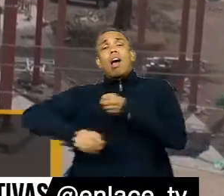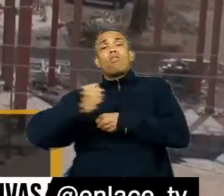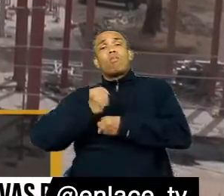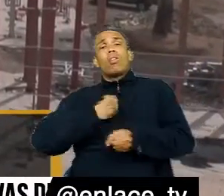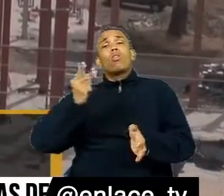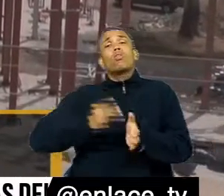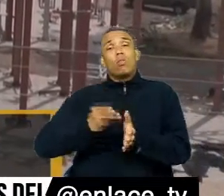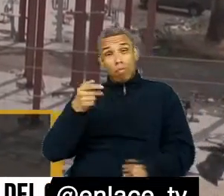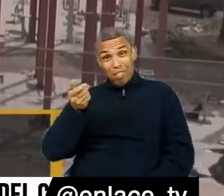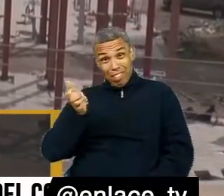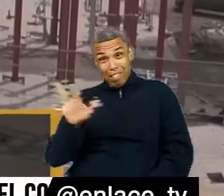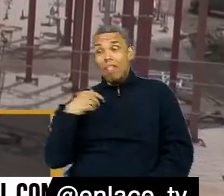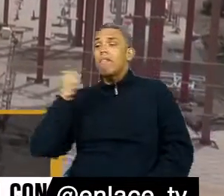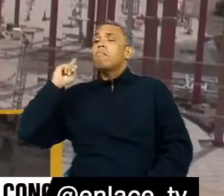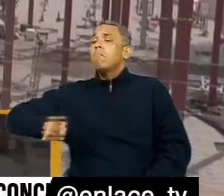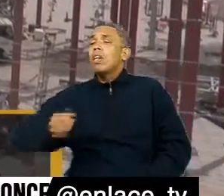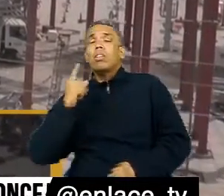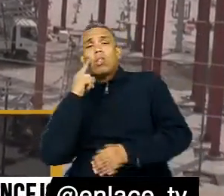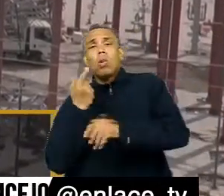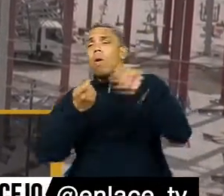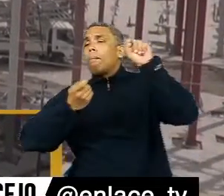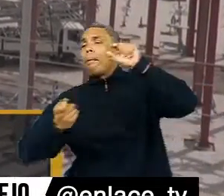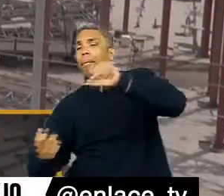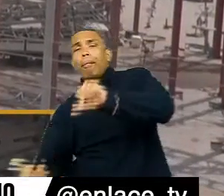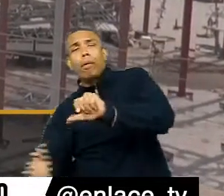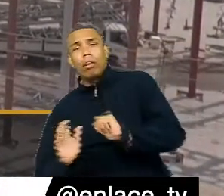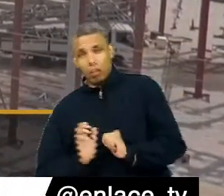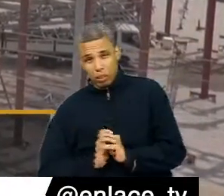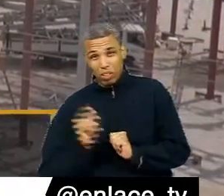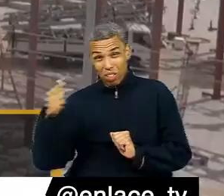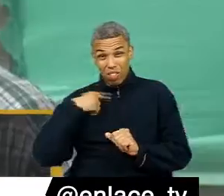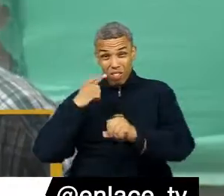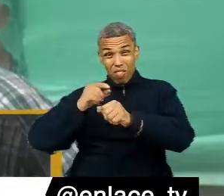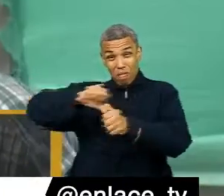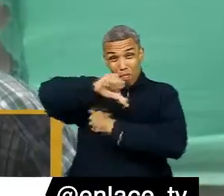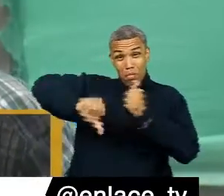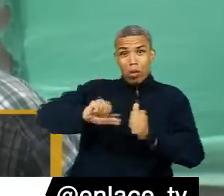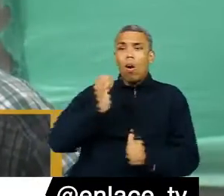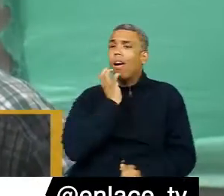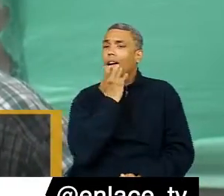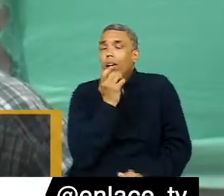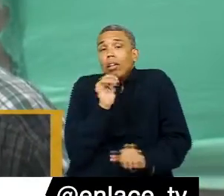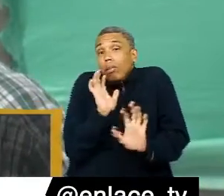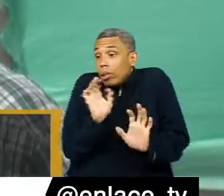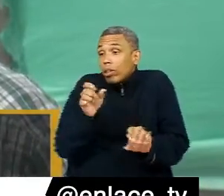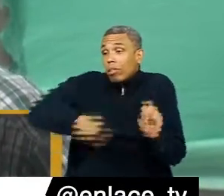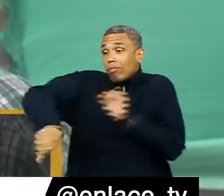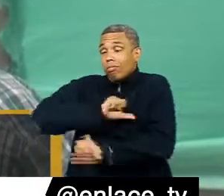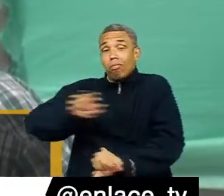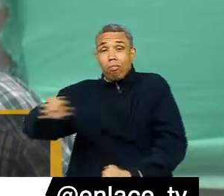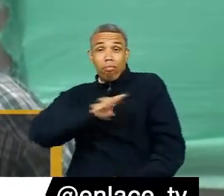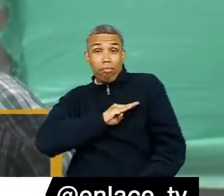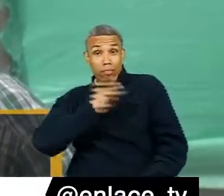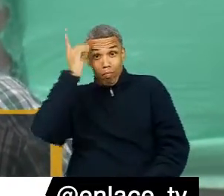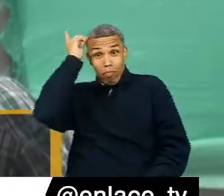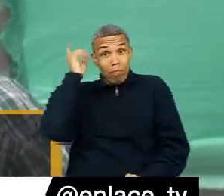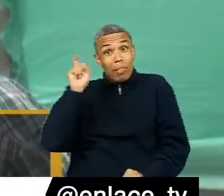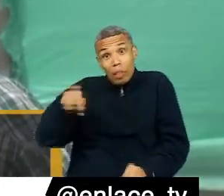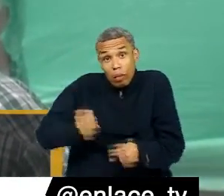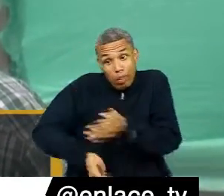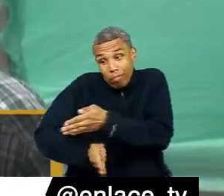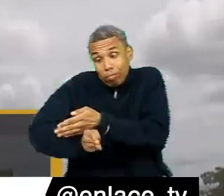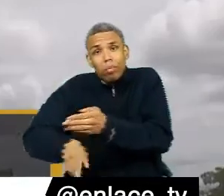porque el parque infantil no es solamente del barrio Colombia, no es solamente los comerciantes del barrio Colombia, sino que el parque infantil es de